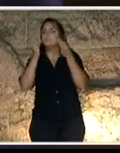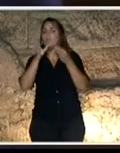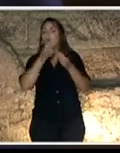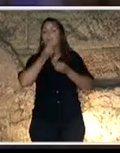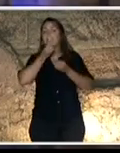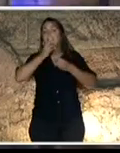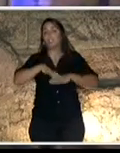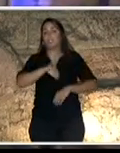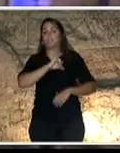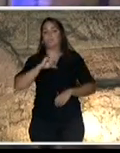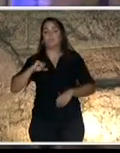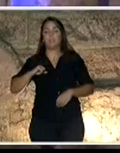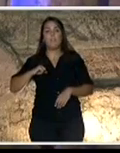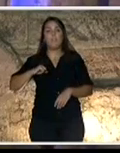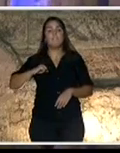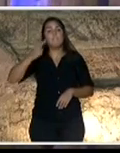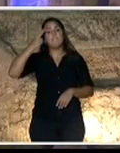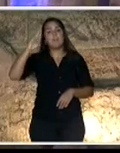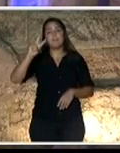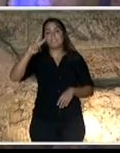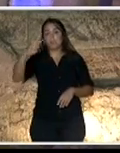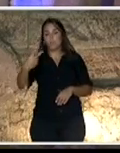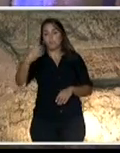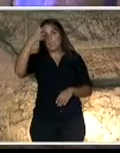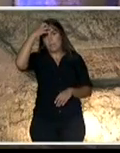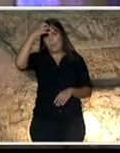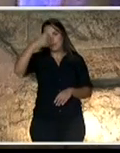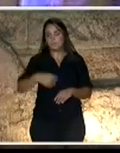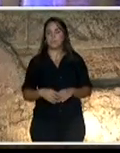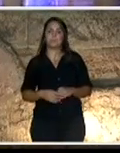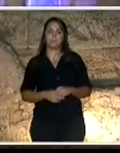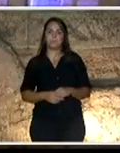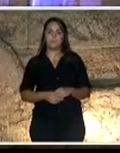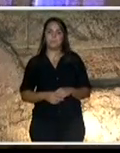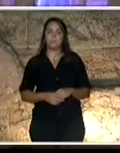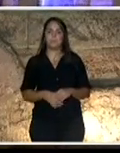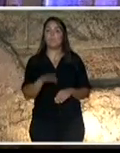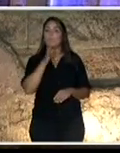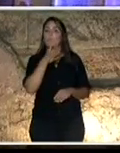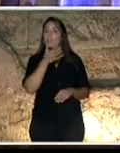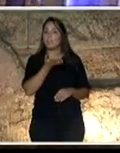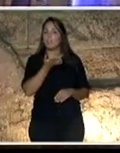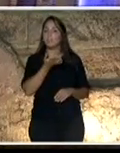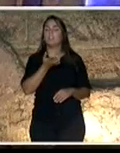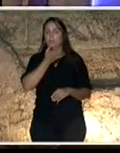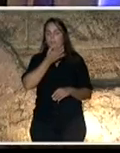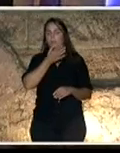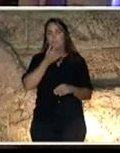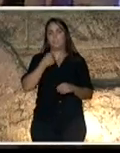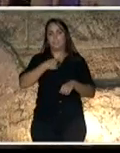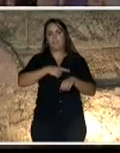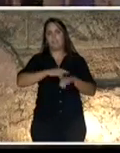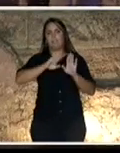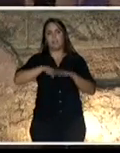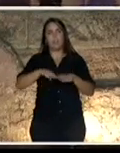biografía sobre Felipe II, el rey imprudente. ¿Por qué se dejó que el tiempo, que el abandono